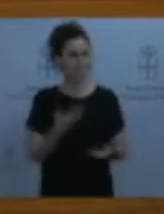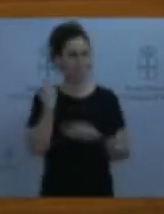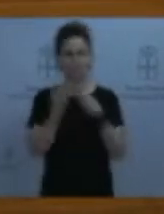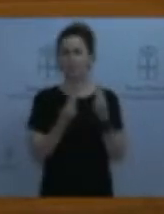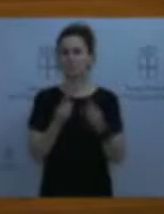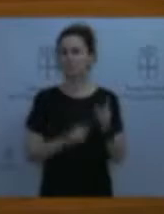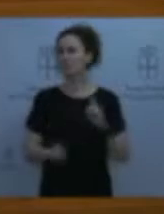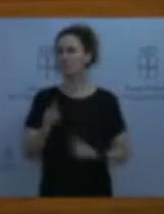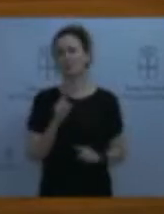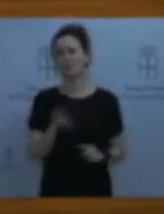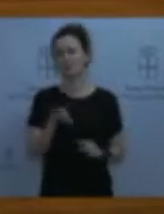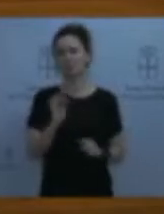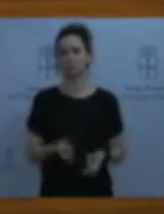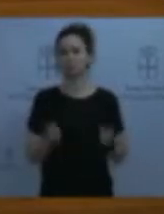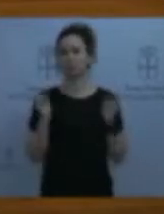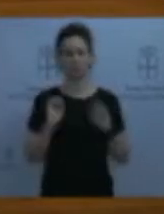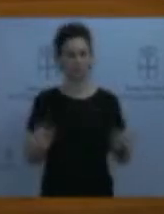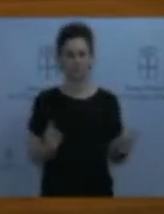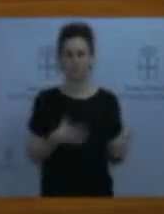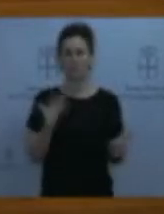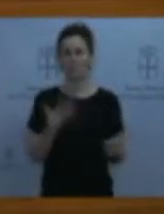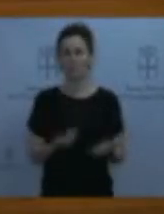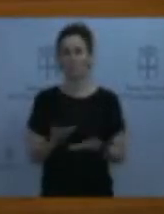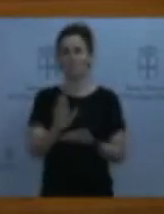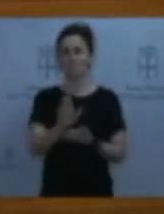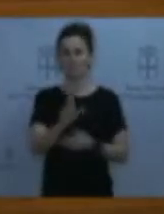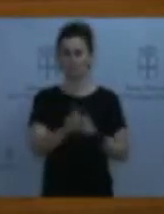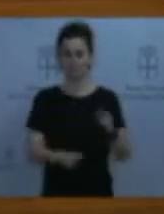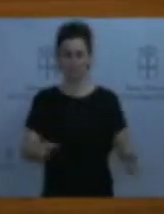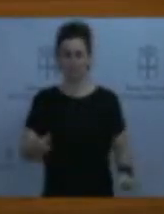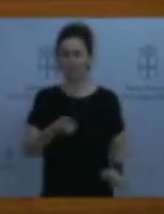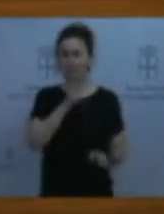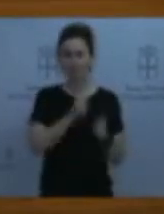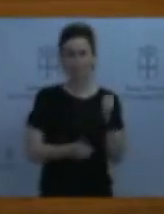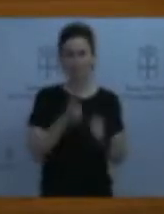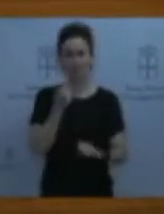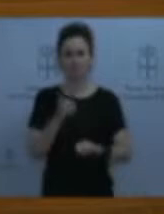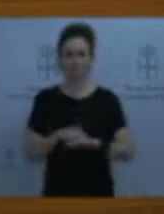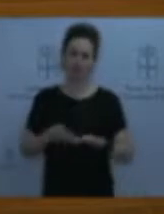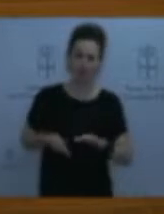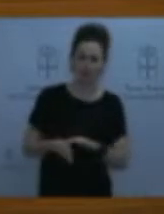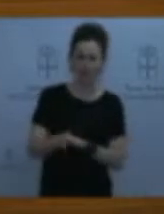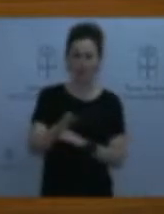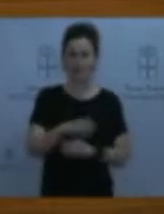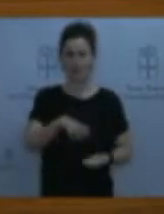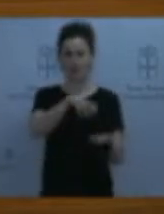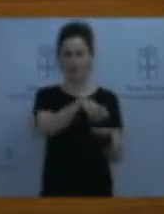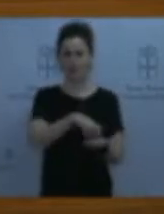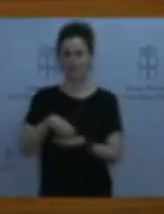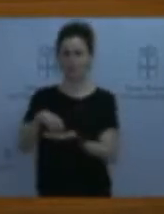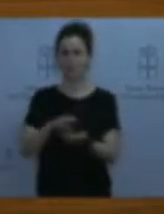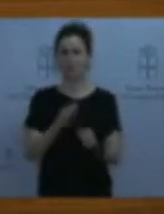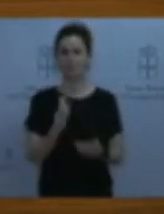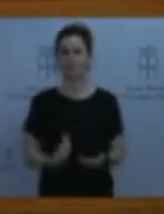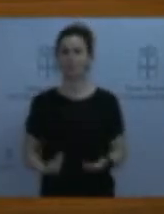un problema de libertad de elección. La libertad de elección quizás la podrían plantear aquellas personas que más dificultades tienen para acceder a esos centros que reivindican